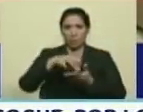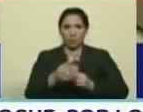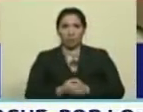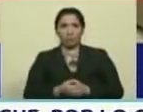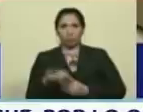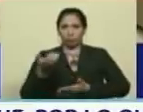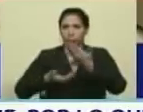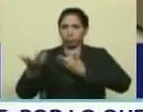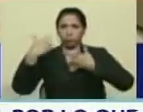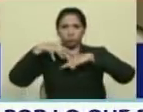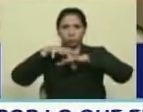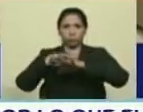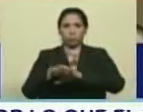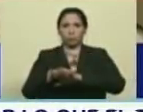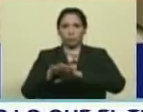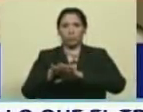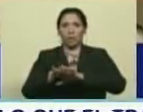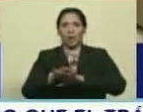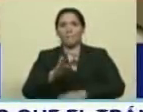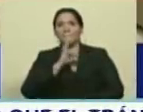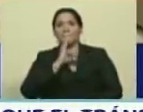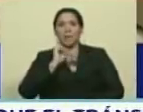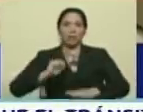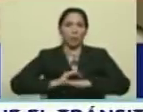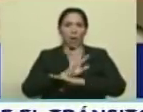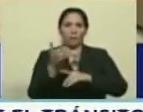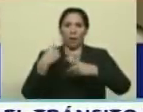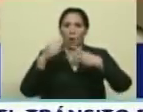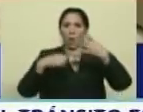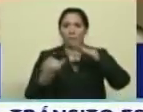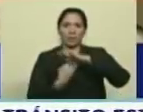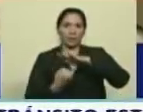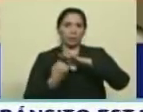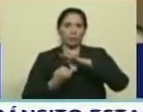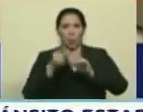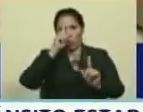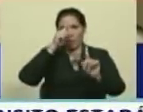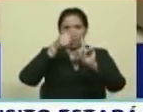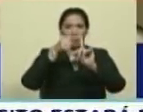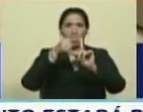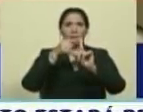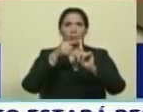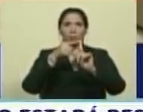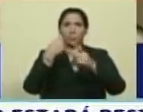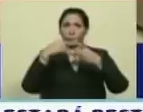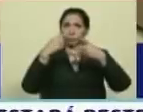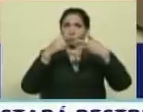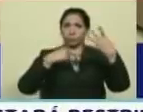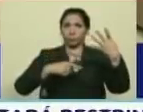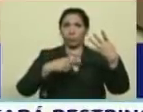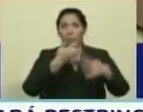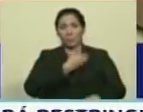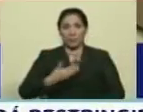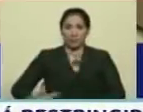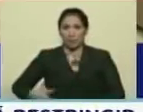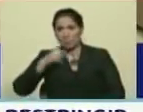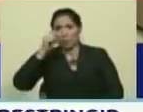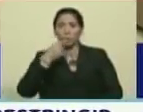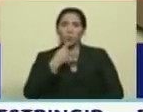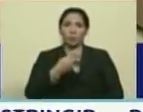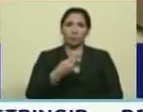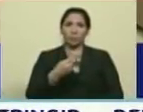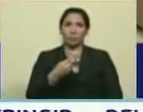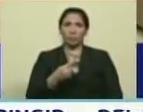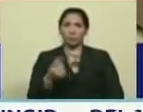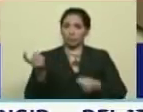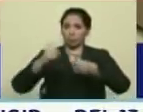través de unas estructuras como el Banco del ALBA, entre otros, con el objetivo de en próximas ediciones, como el presidente decía, dentro de lo que